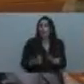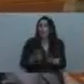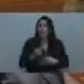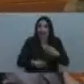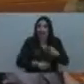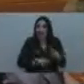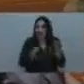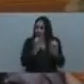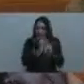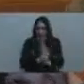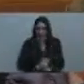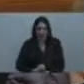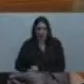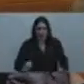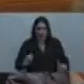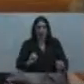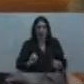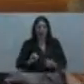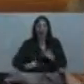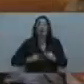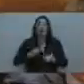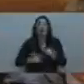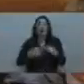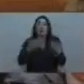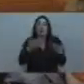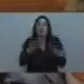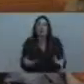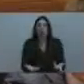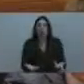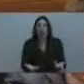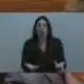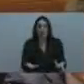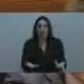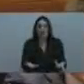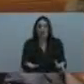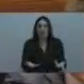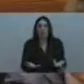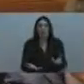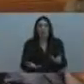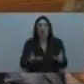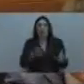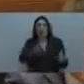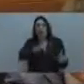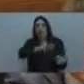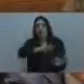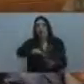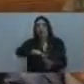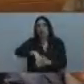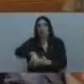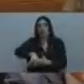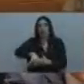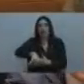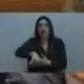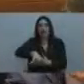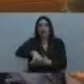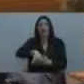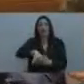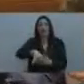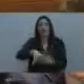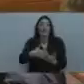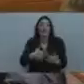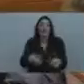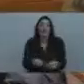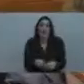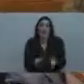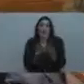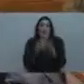absolutamente nada. ¿Cuál es la herencia que ustedes dejan? La infausta, o como decía otro portavoz de otro grupo parlamentario, aquel